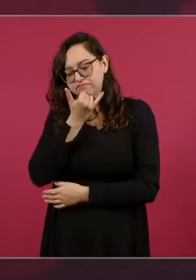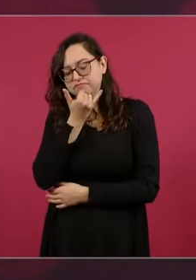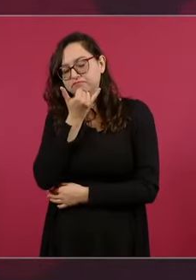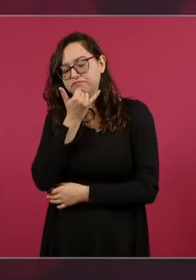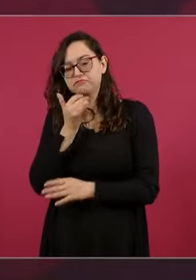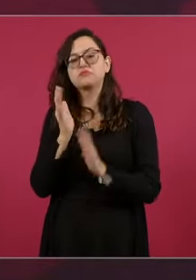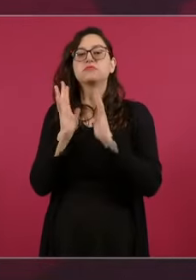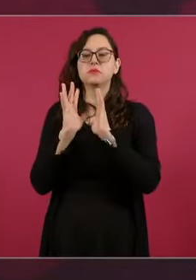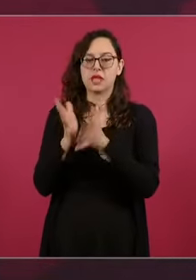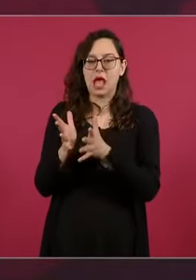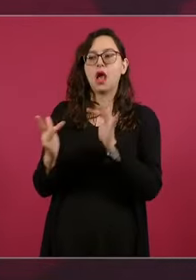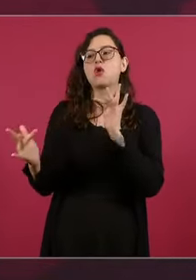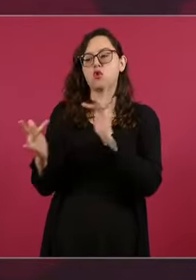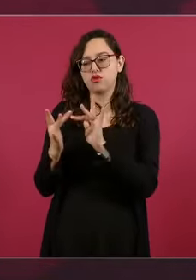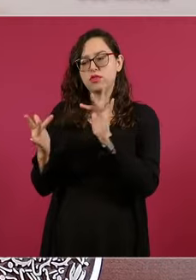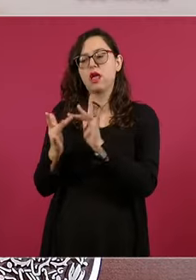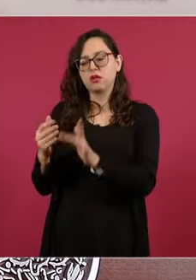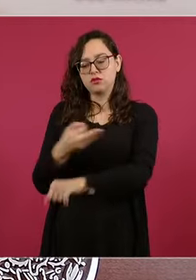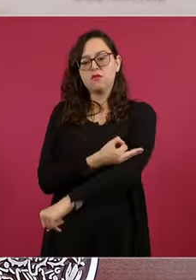ya atendidos,